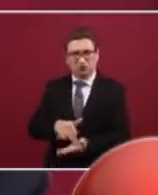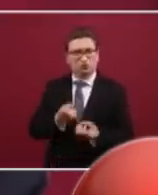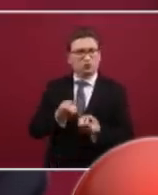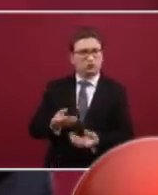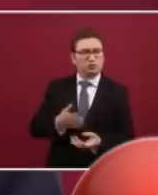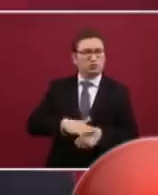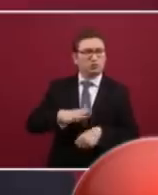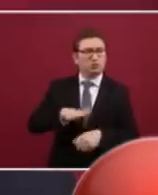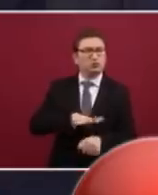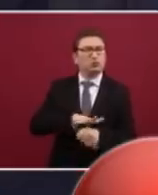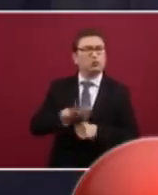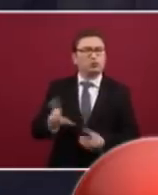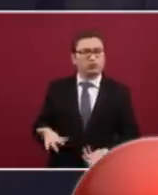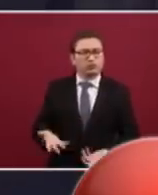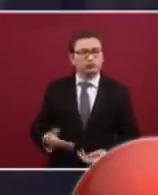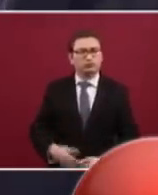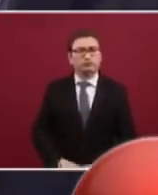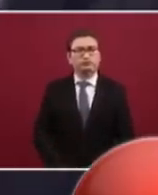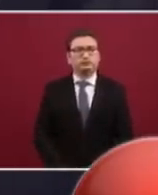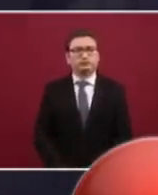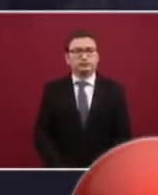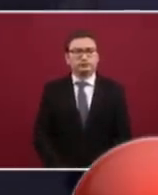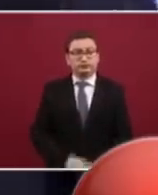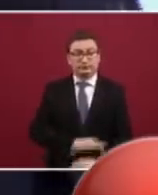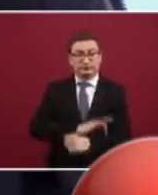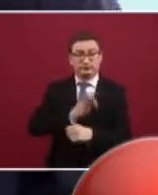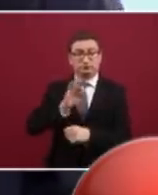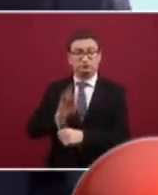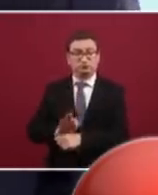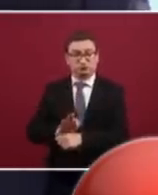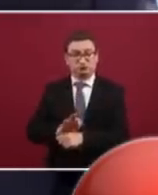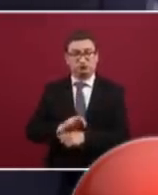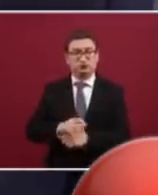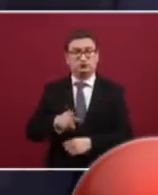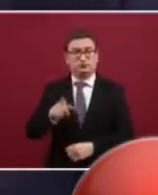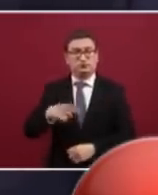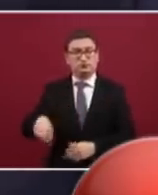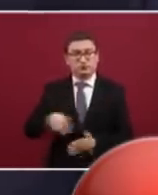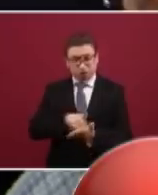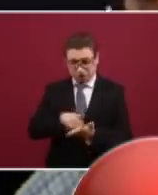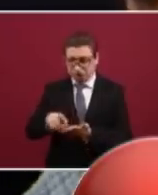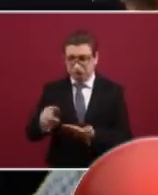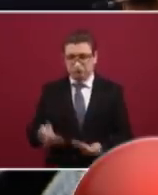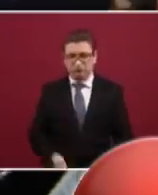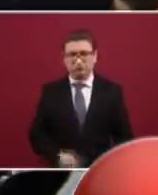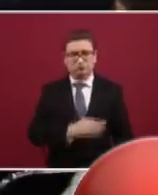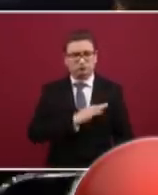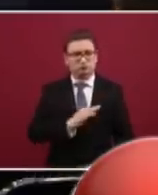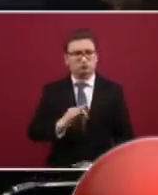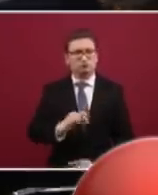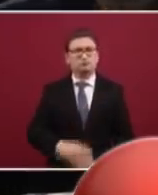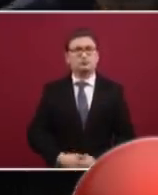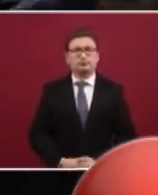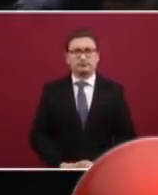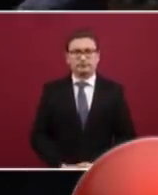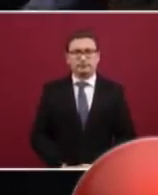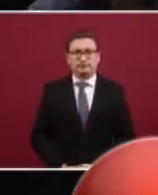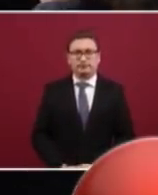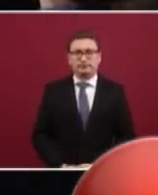también protección, se le da el derecho de asilo a